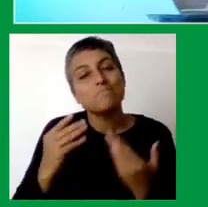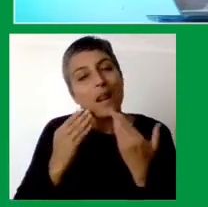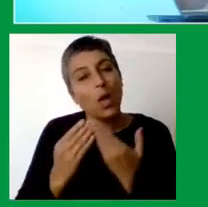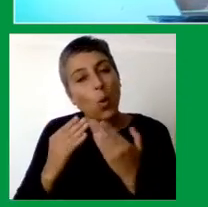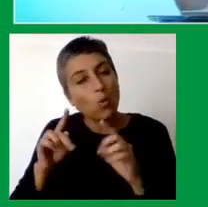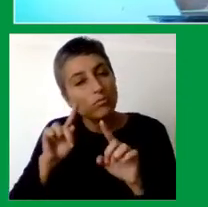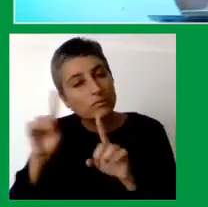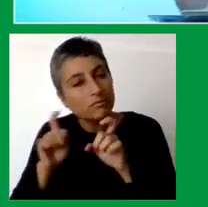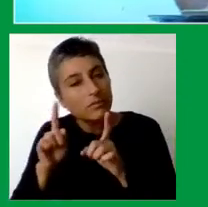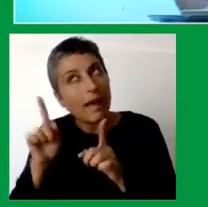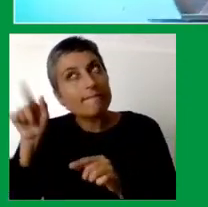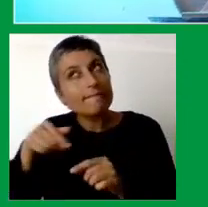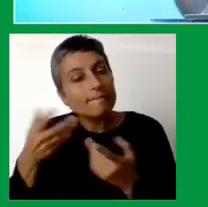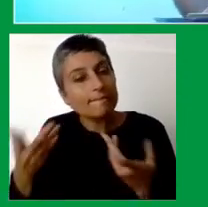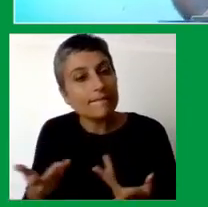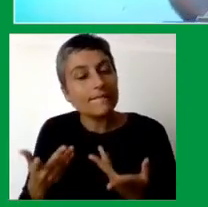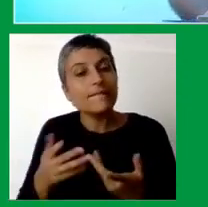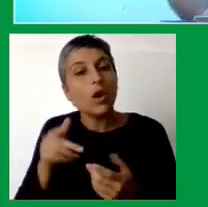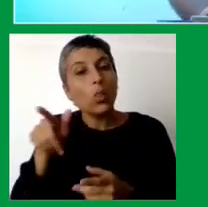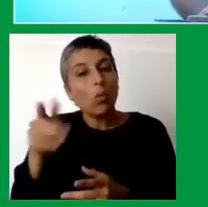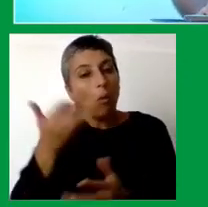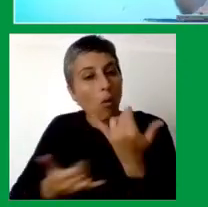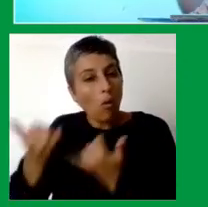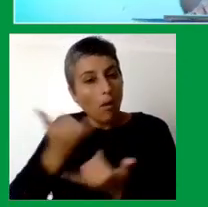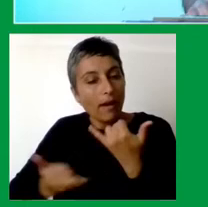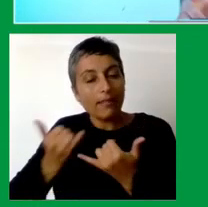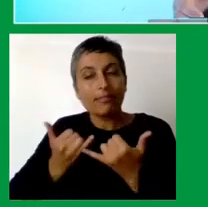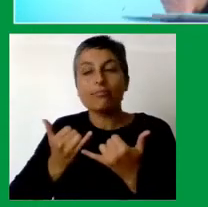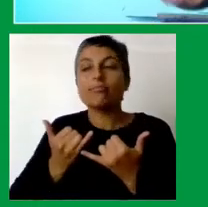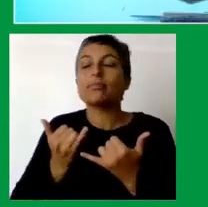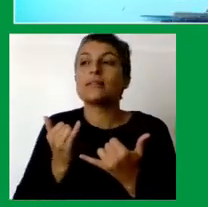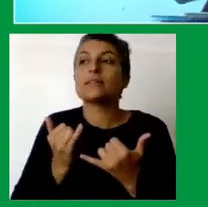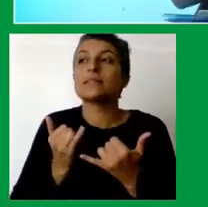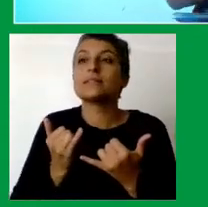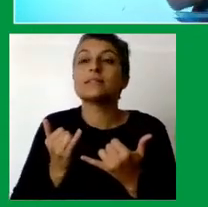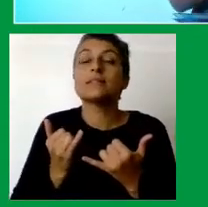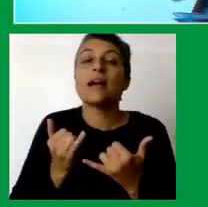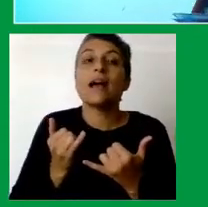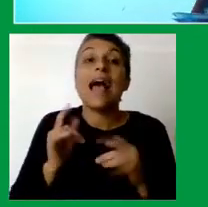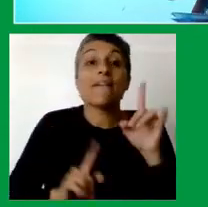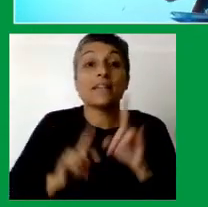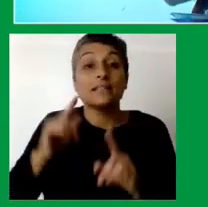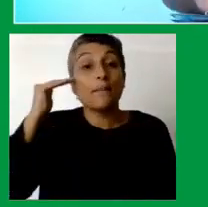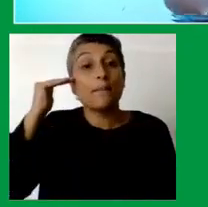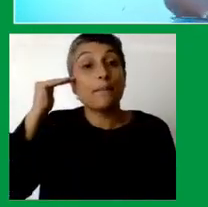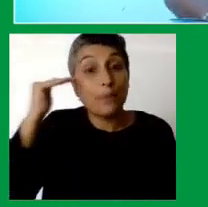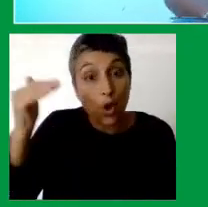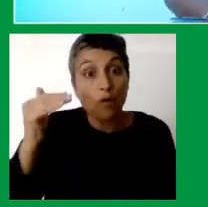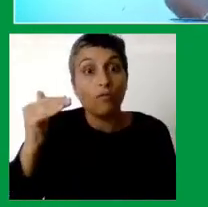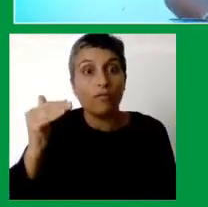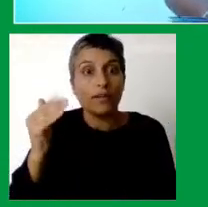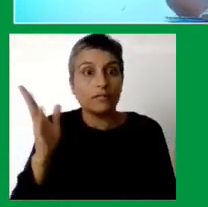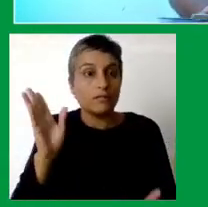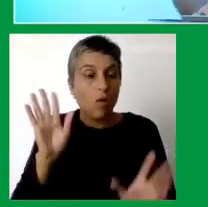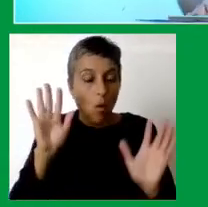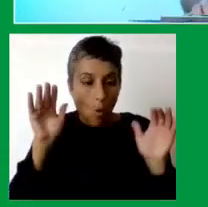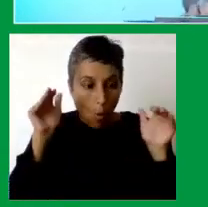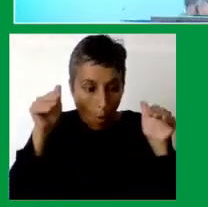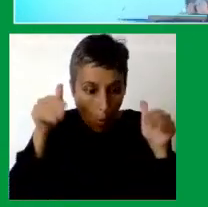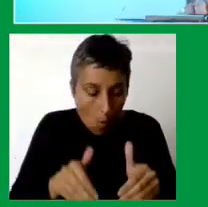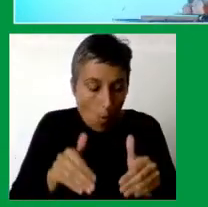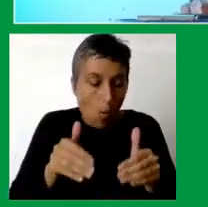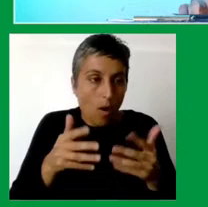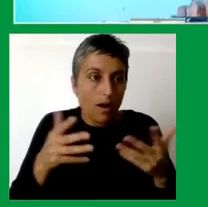charlando es, muchas veces los docentes estamos inmersos en todas estas tendencias, pero